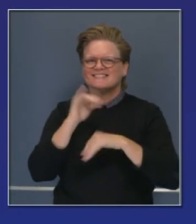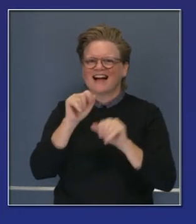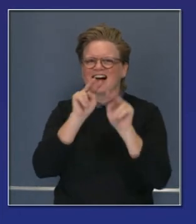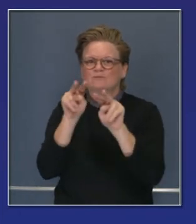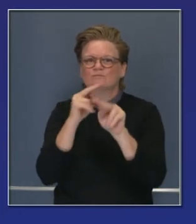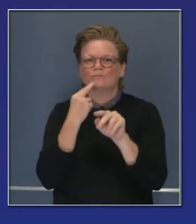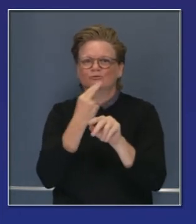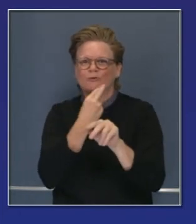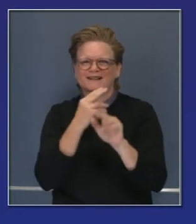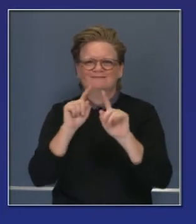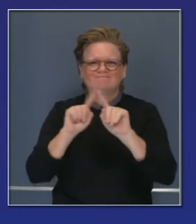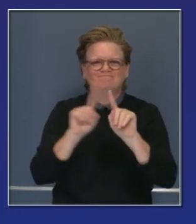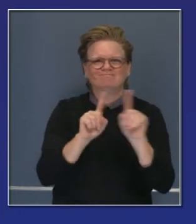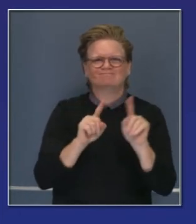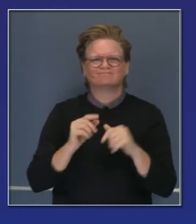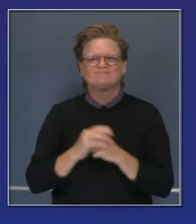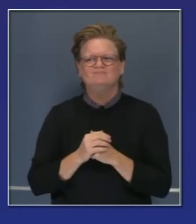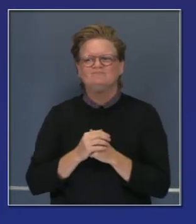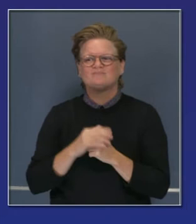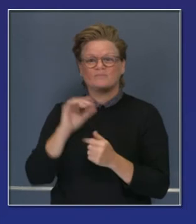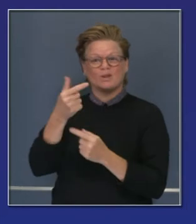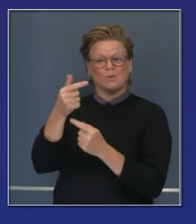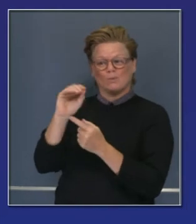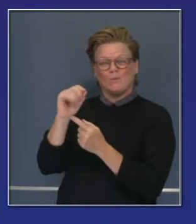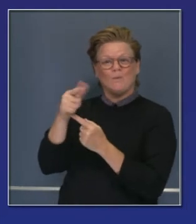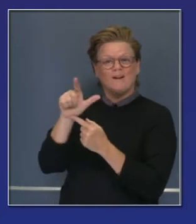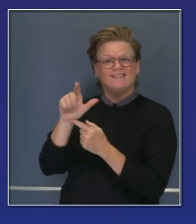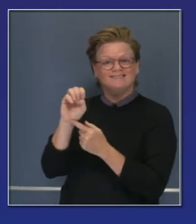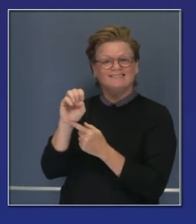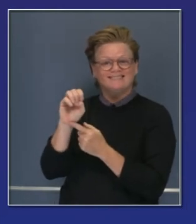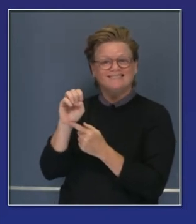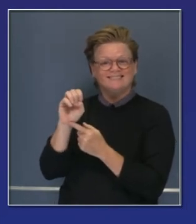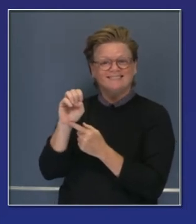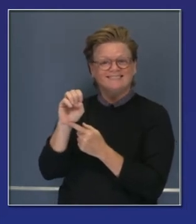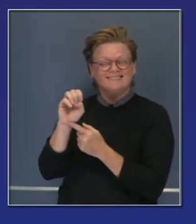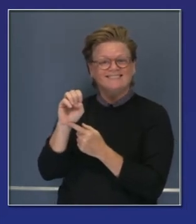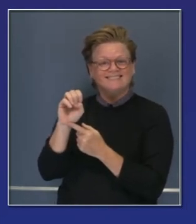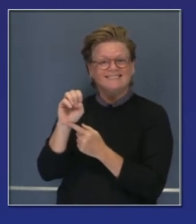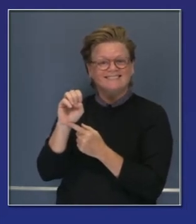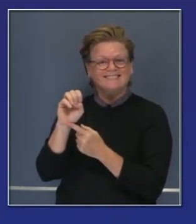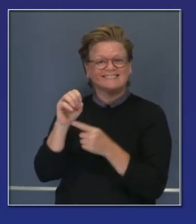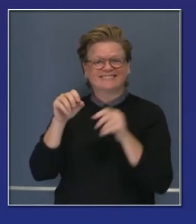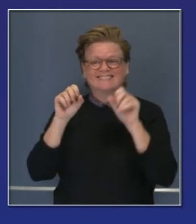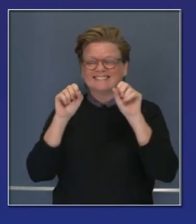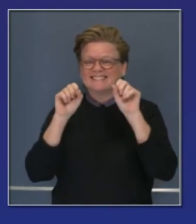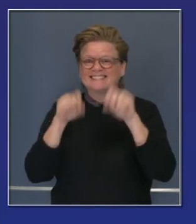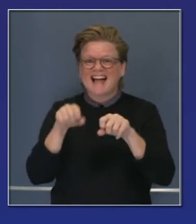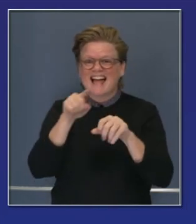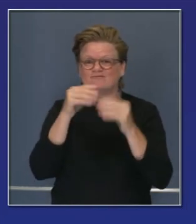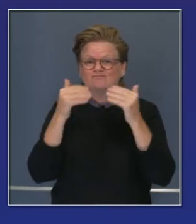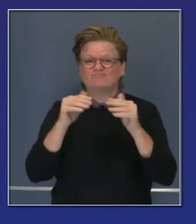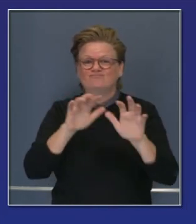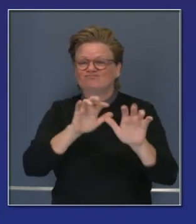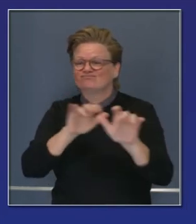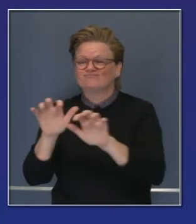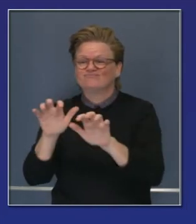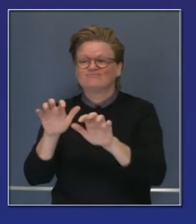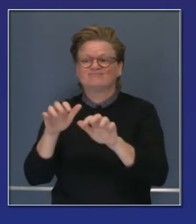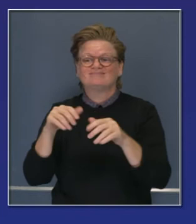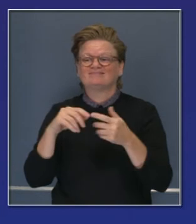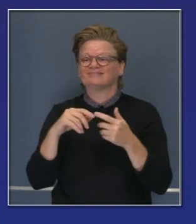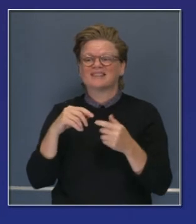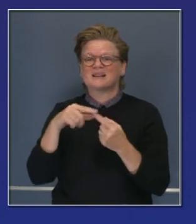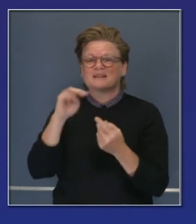está ocurriendo en negocios en particular que quieran visitar. Google, por supuesto, es un motor de búsqueda y tienen capacidad